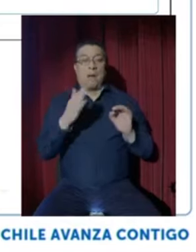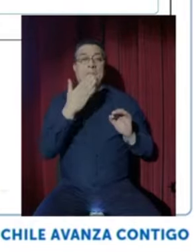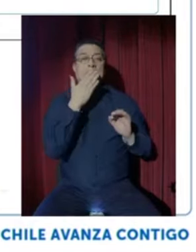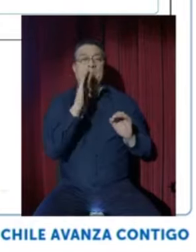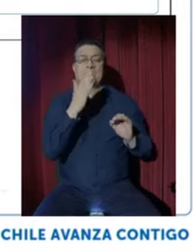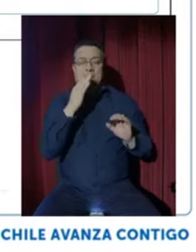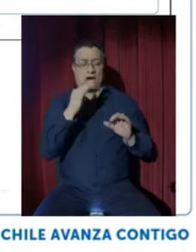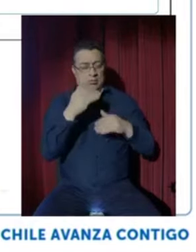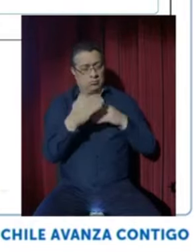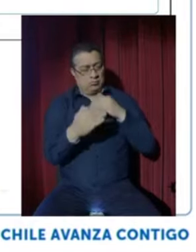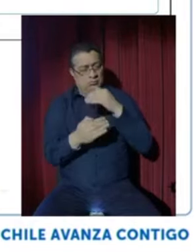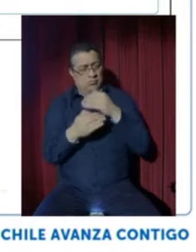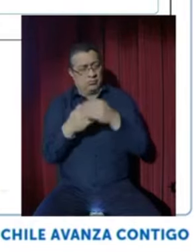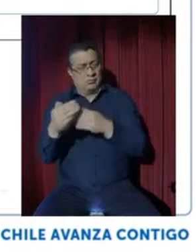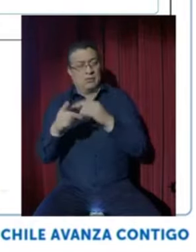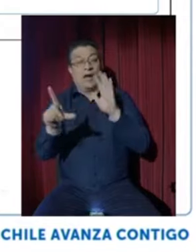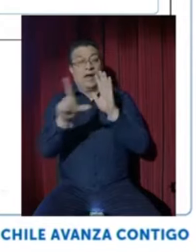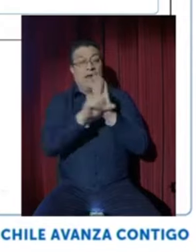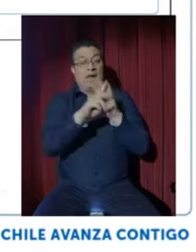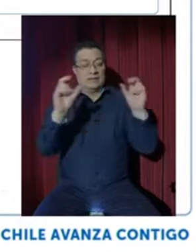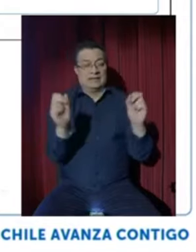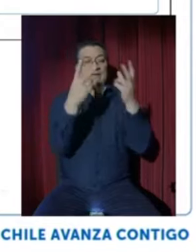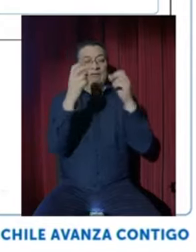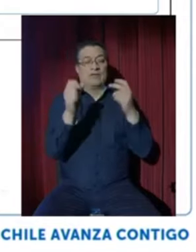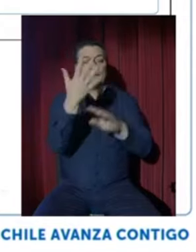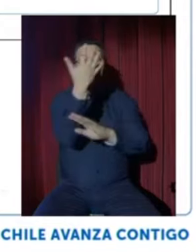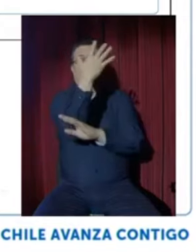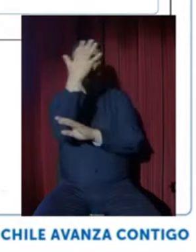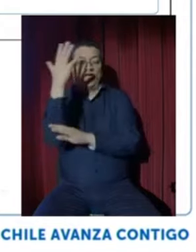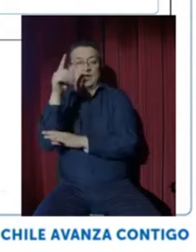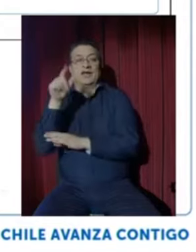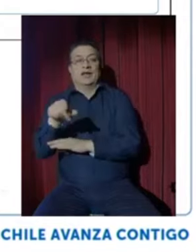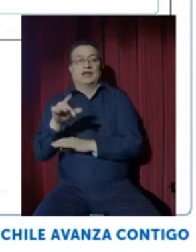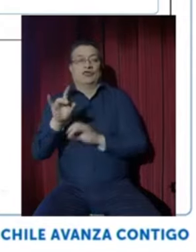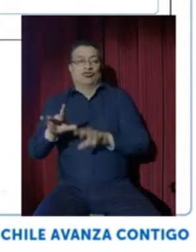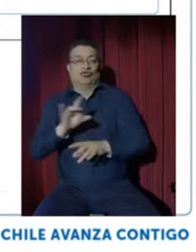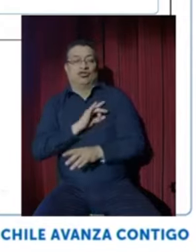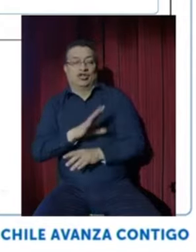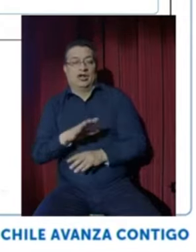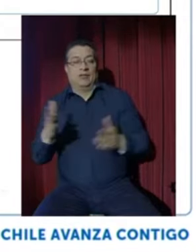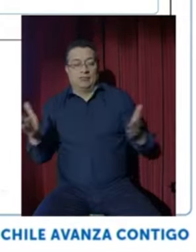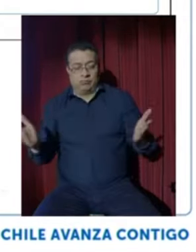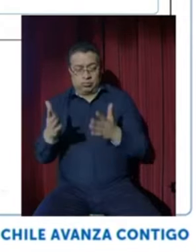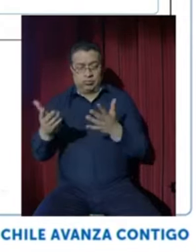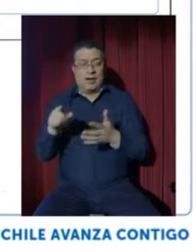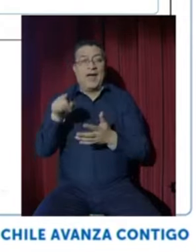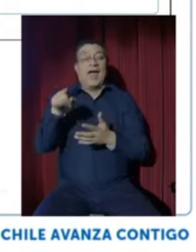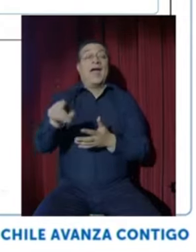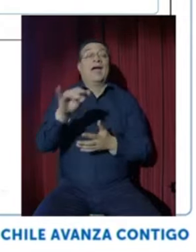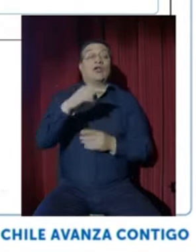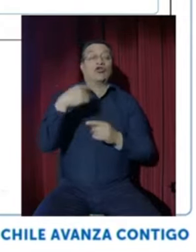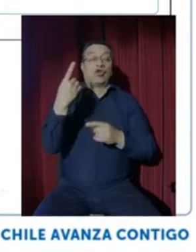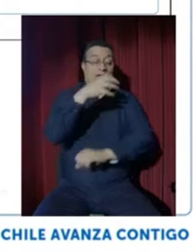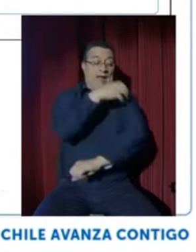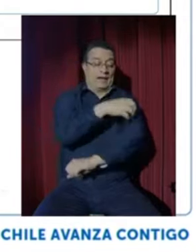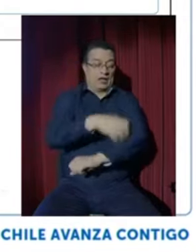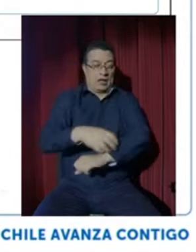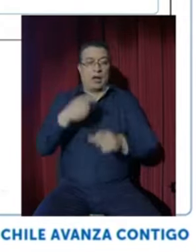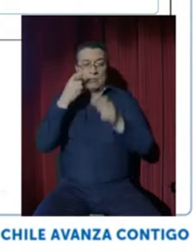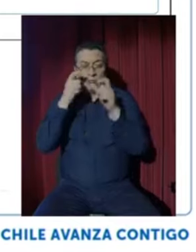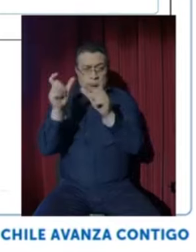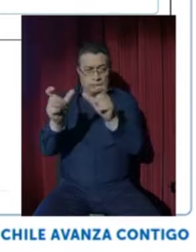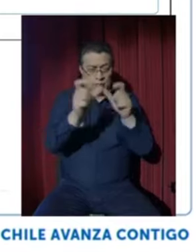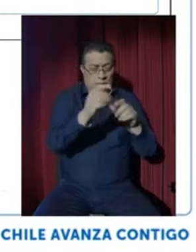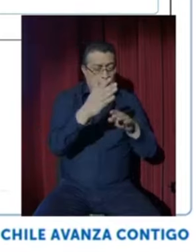aplicación aún más de la ley sobre recuperación de bosqu Nativo y fomento forestal eh atender todas las regiones con el programa de fiscalización